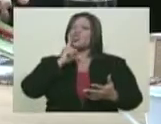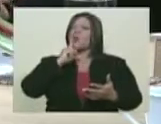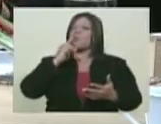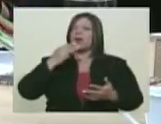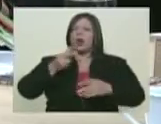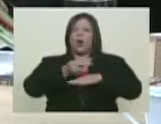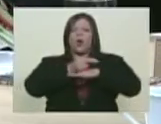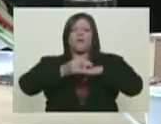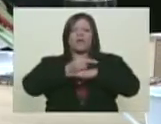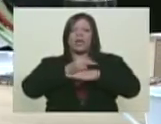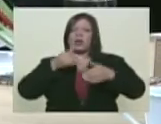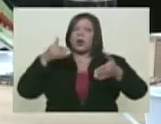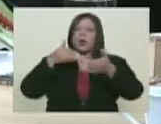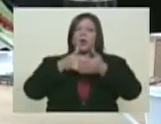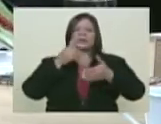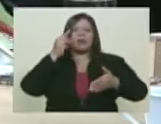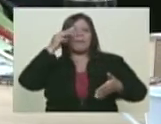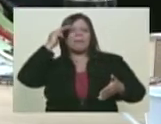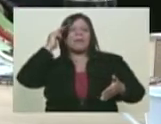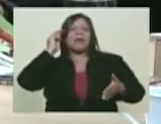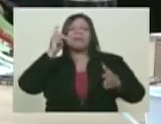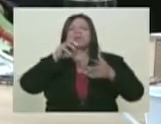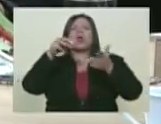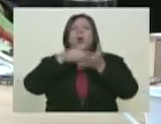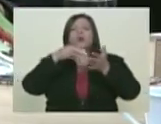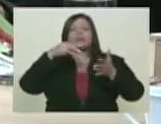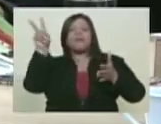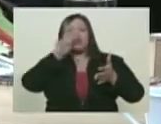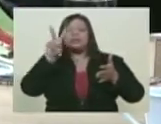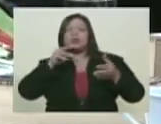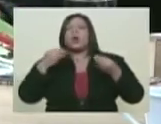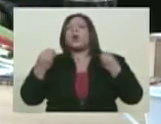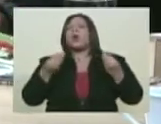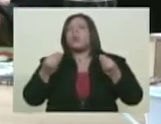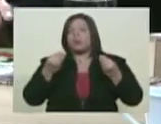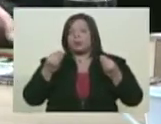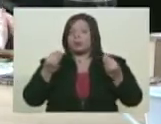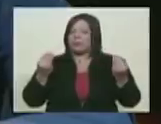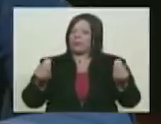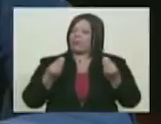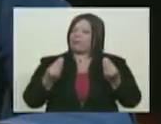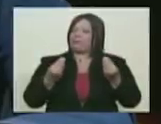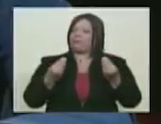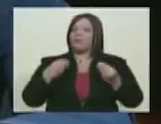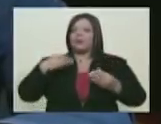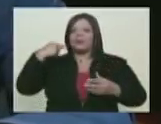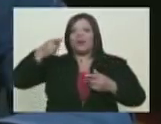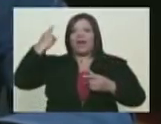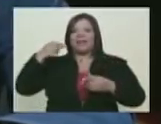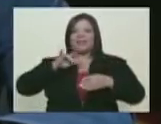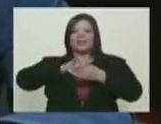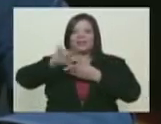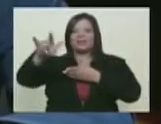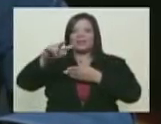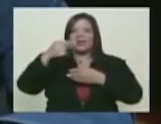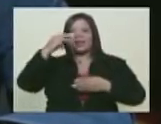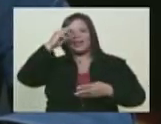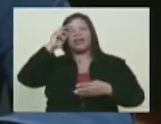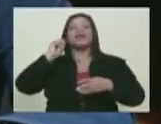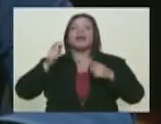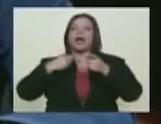gobierno mexicano se atreve a dar lecciones de democracia a otros países? Tú sabes que yo comentaba que en México fui a una